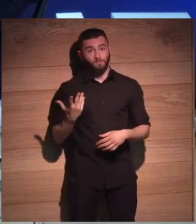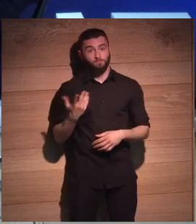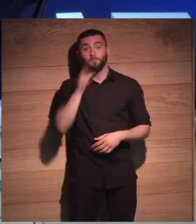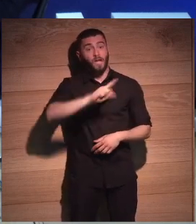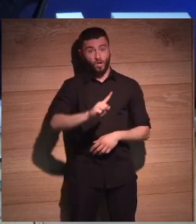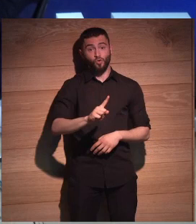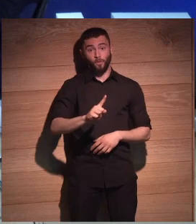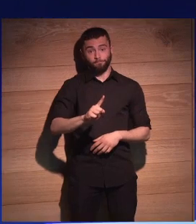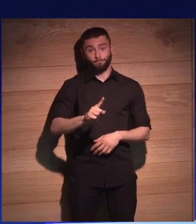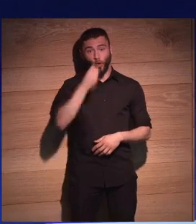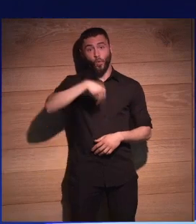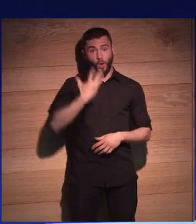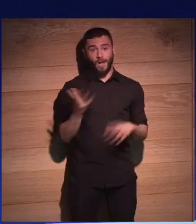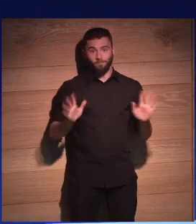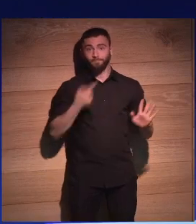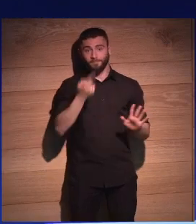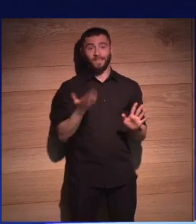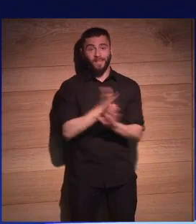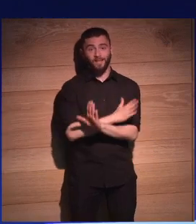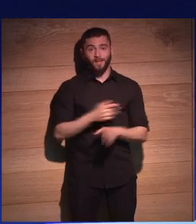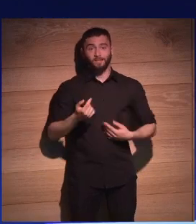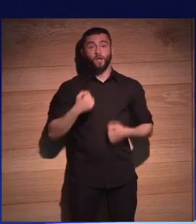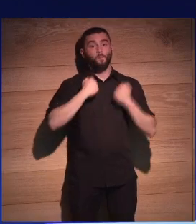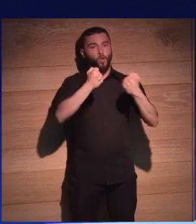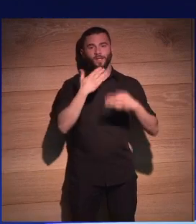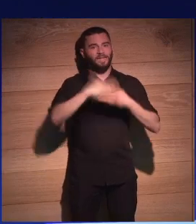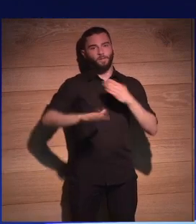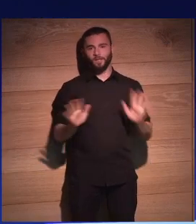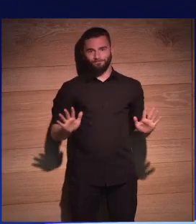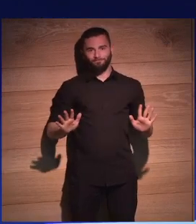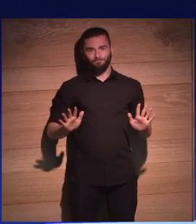mal. Como os decía, nuestro poder es muy limitado.